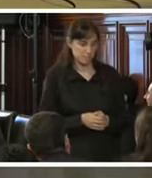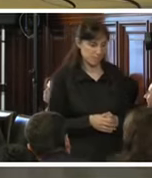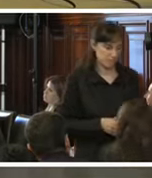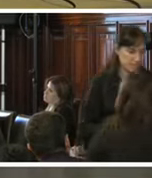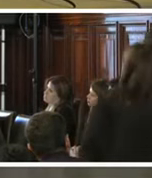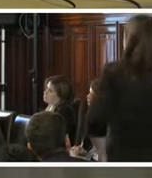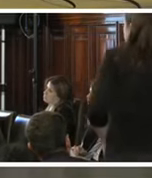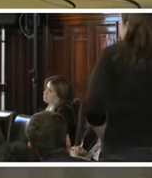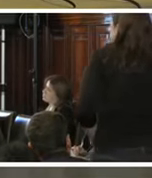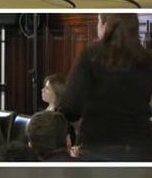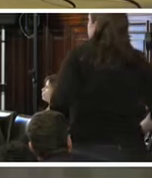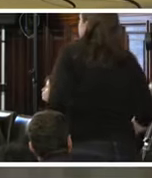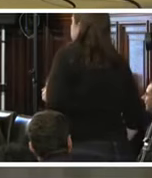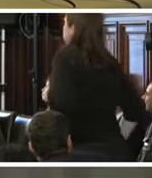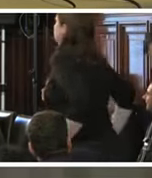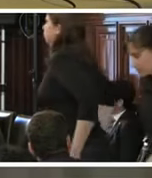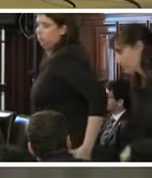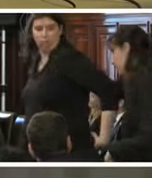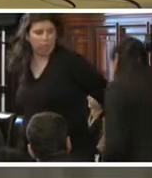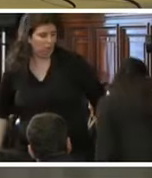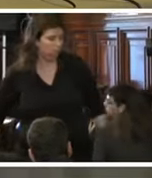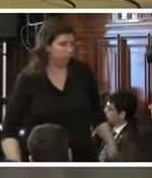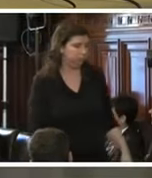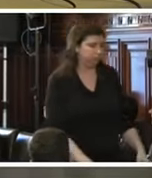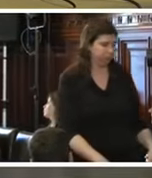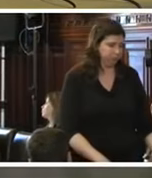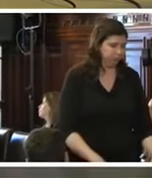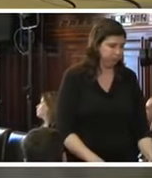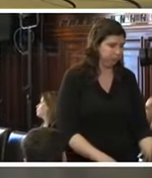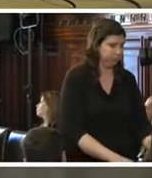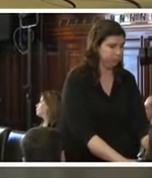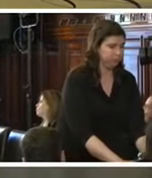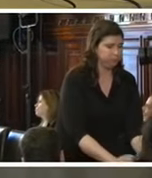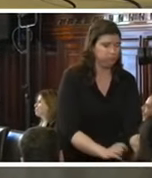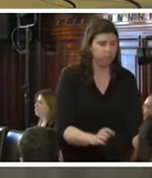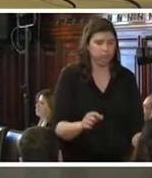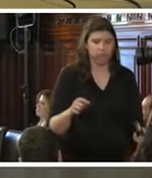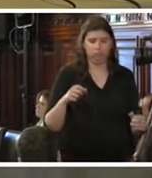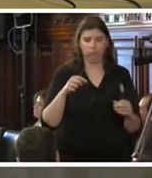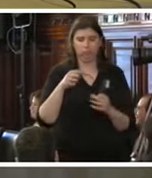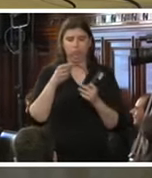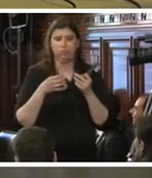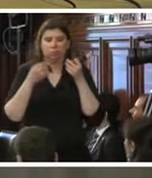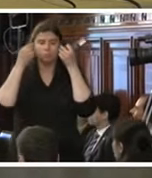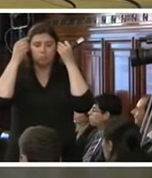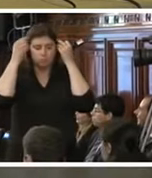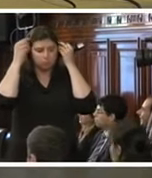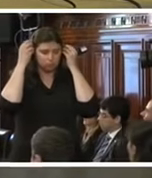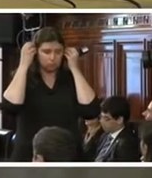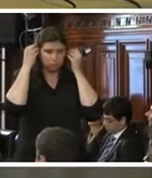I'm afraid your time is up, so I can only give you 1 minute. I'm sorry, I got